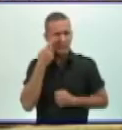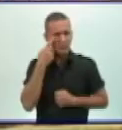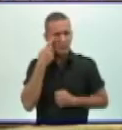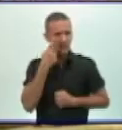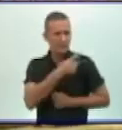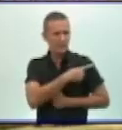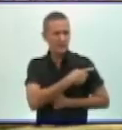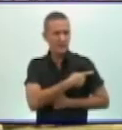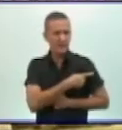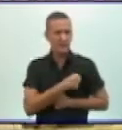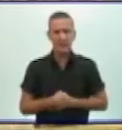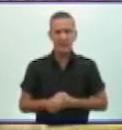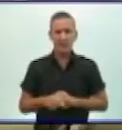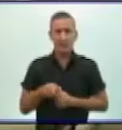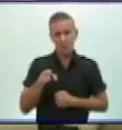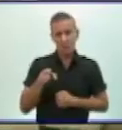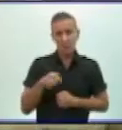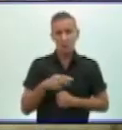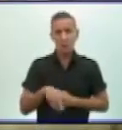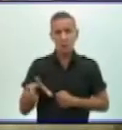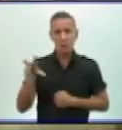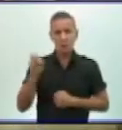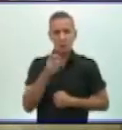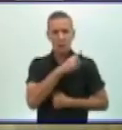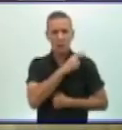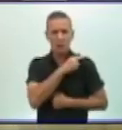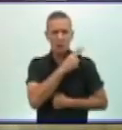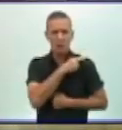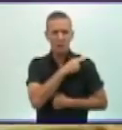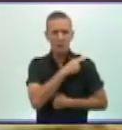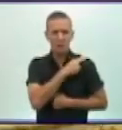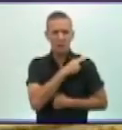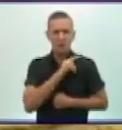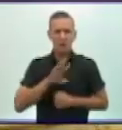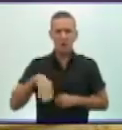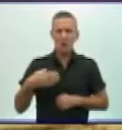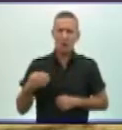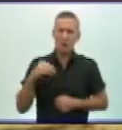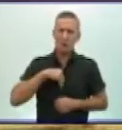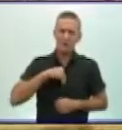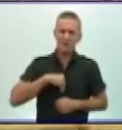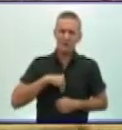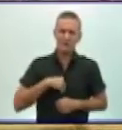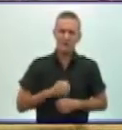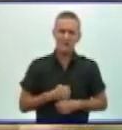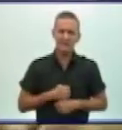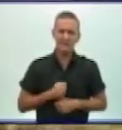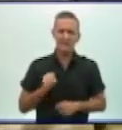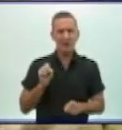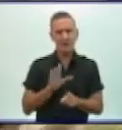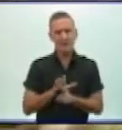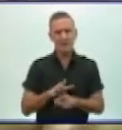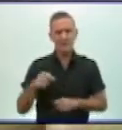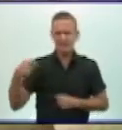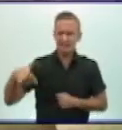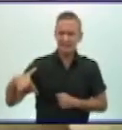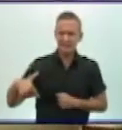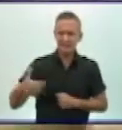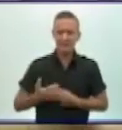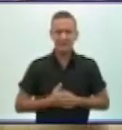el nuevo jefe de brigada. ¿Cómo se siente ser un jefe electo por la mayoría de votos? ¿Viste? Ya empezaste con el Bonchecito.